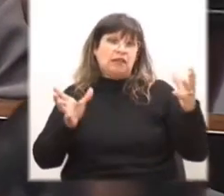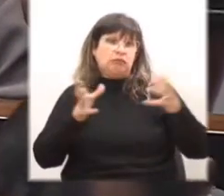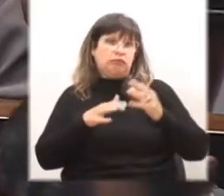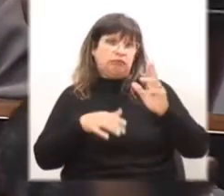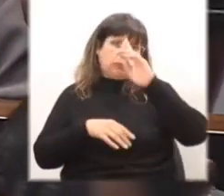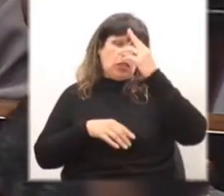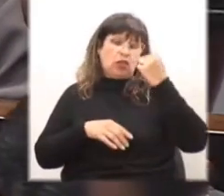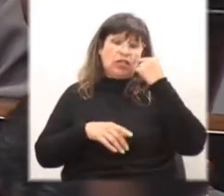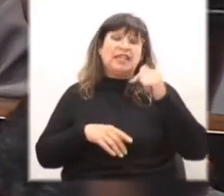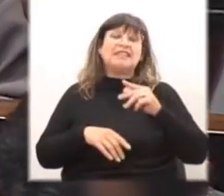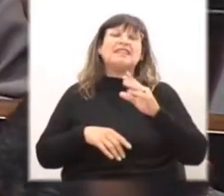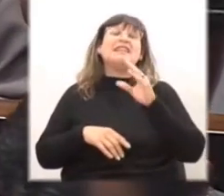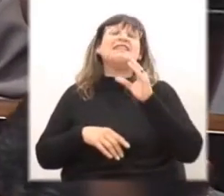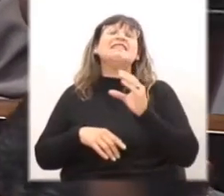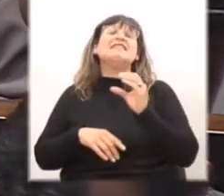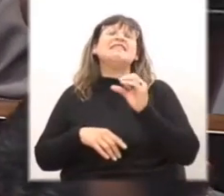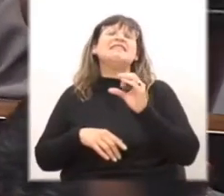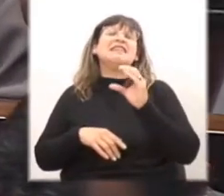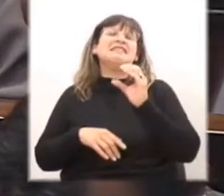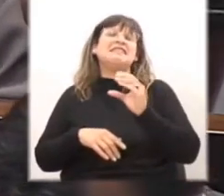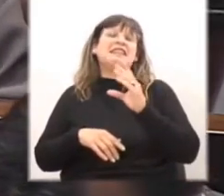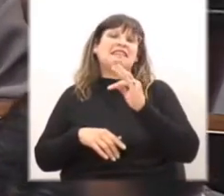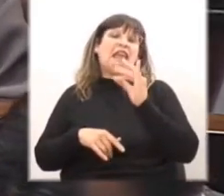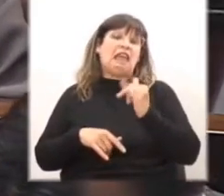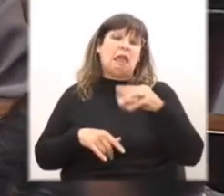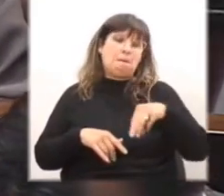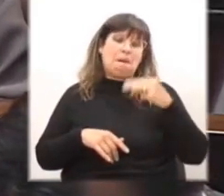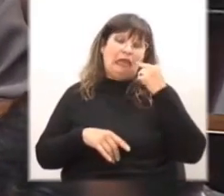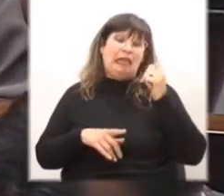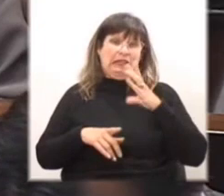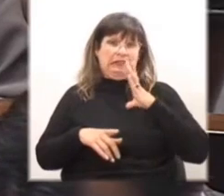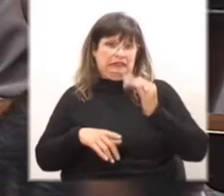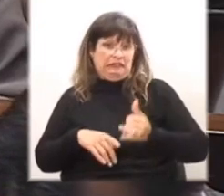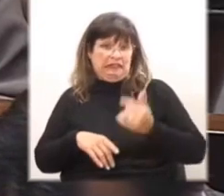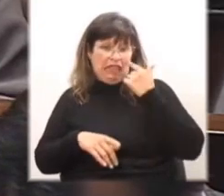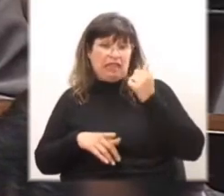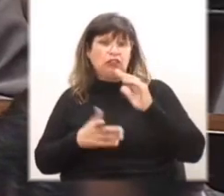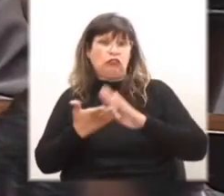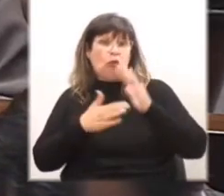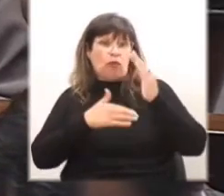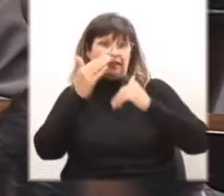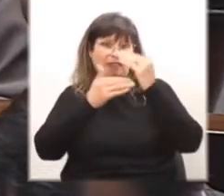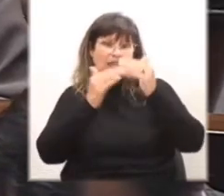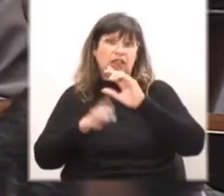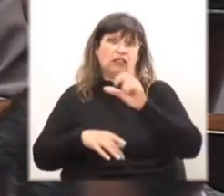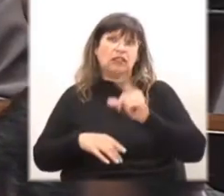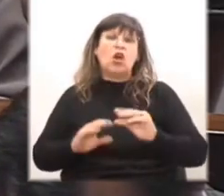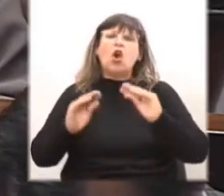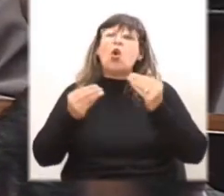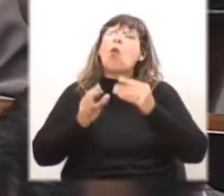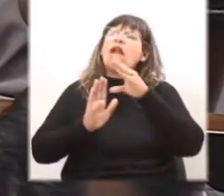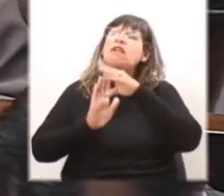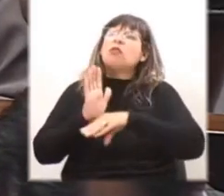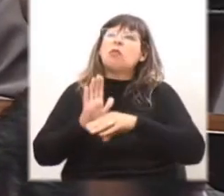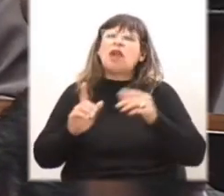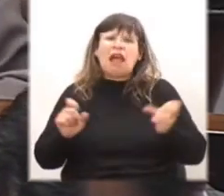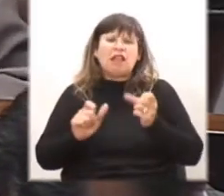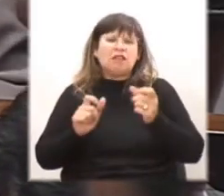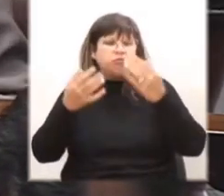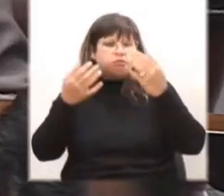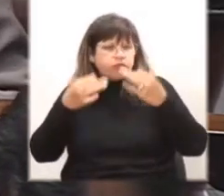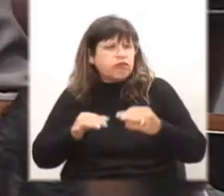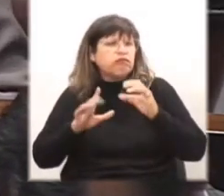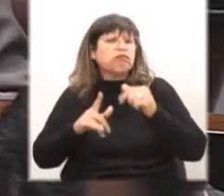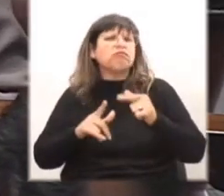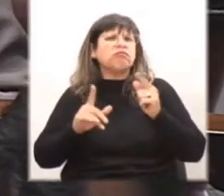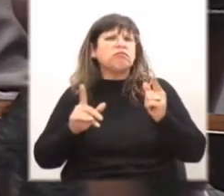ante CTM tienen sobre el desarrollo regional, cuáles son los programas y acciones concretas definidos